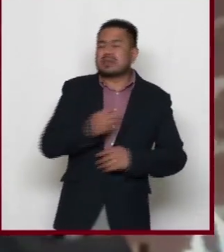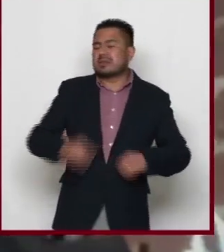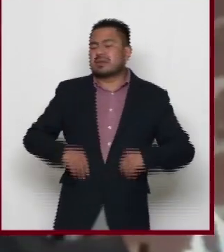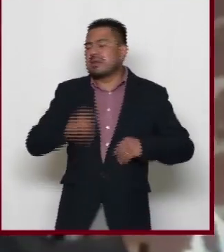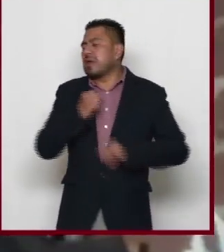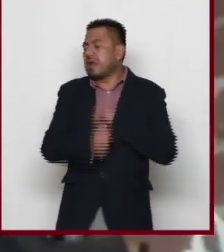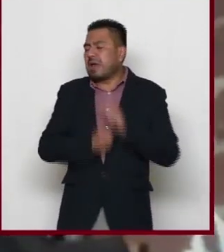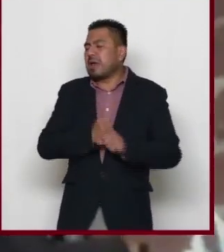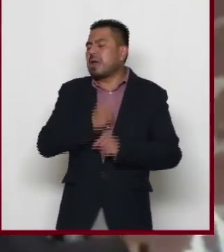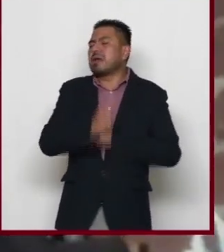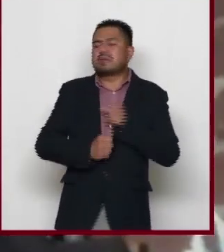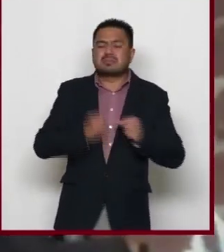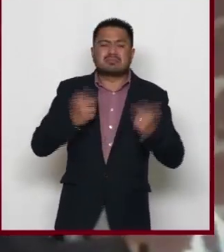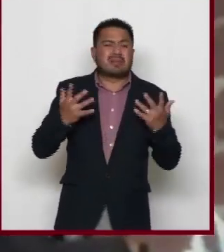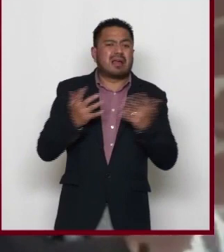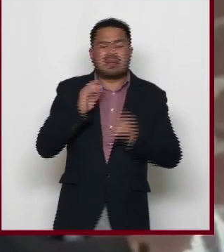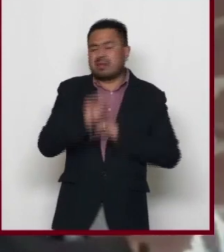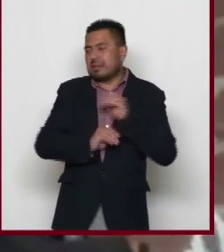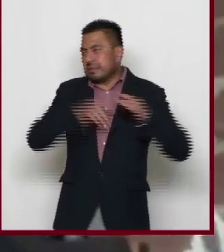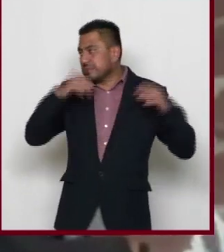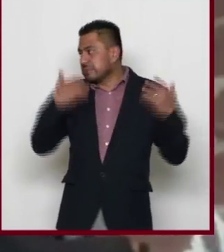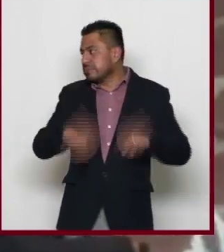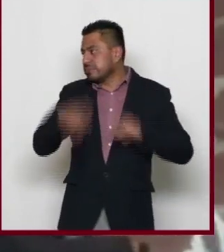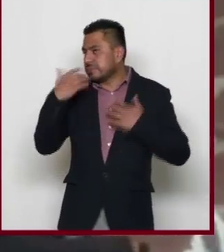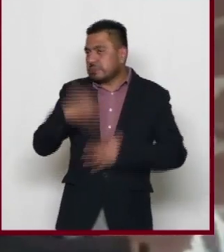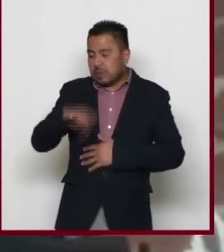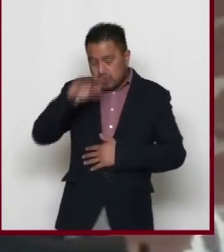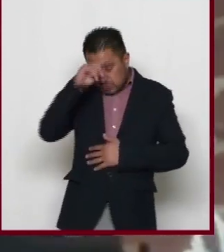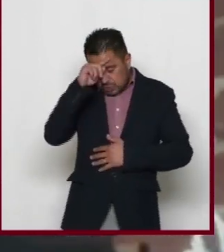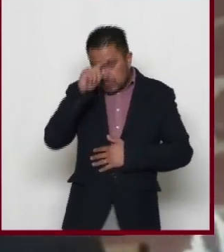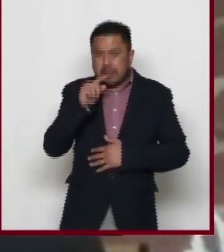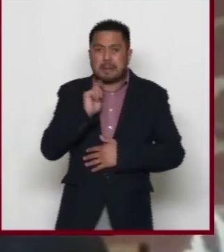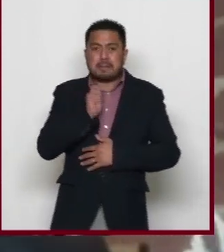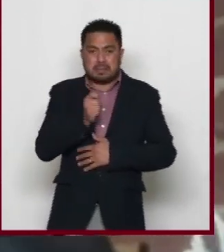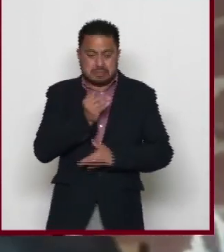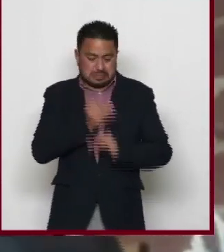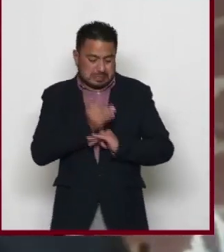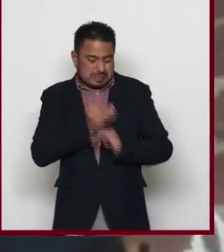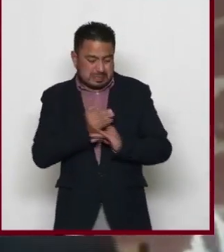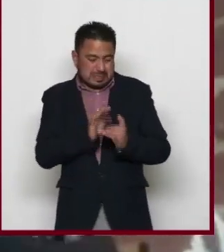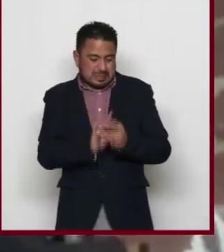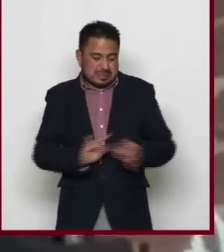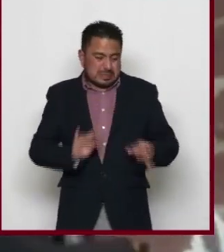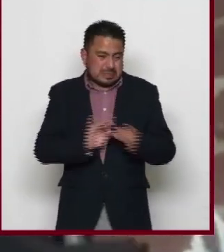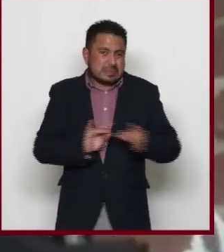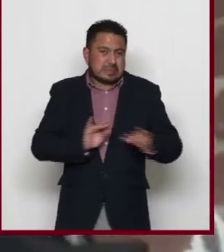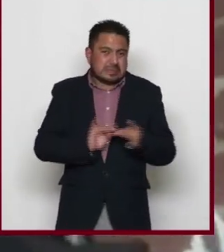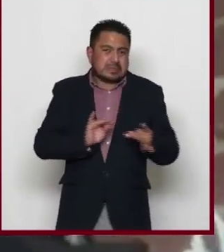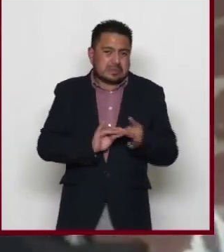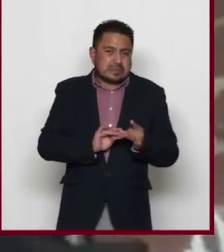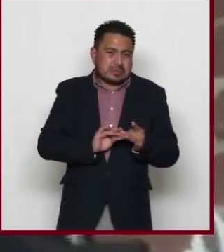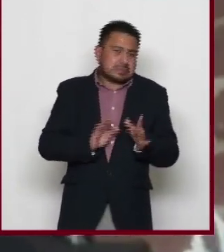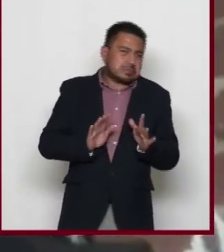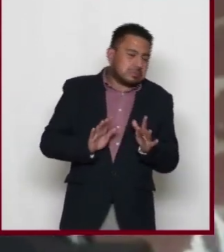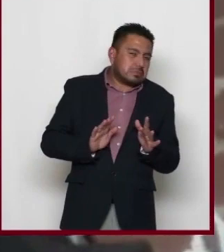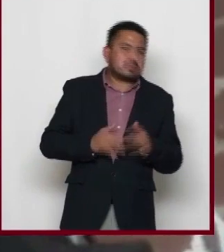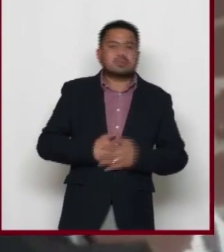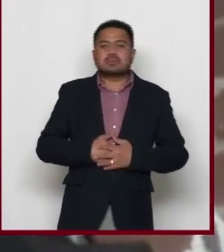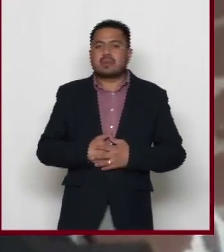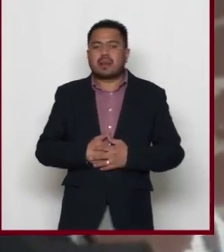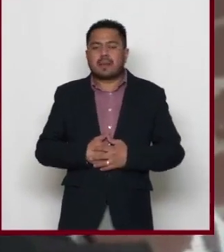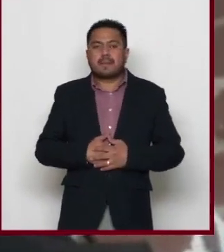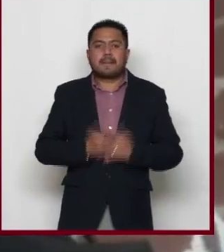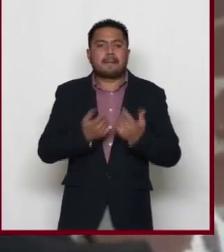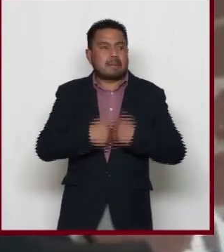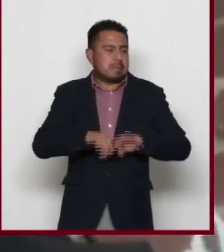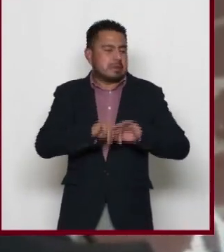vivieron mucho tiempo y les dio tiempo de hacer barbaridad y media. Pero quizás lo que habría que destacar muy